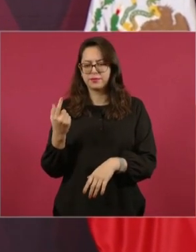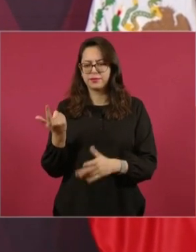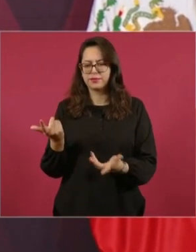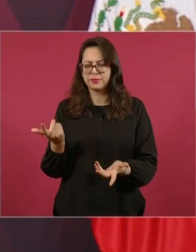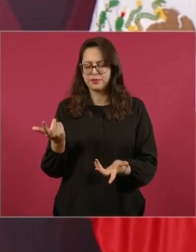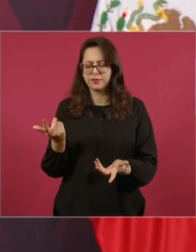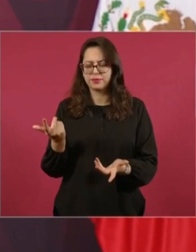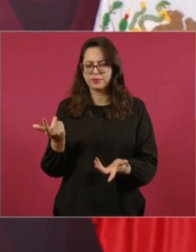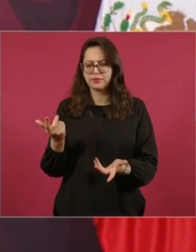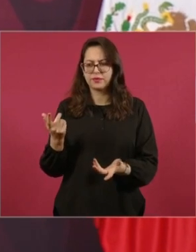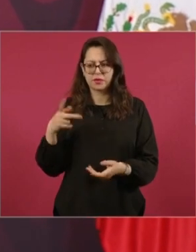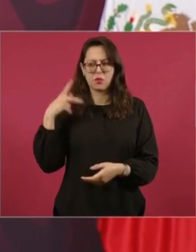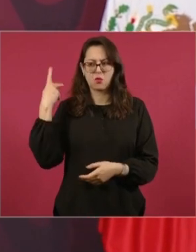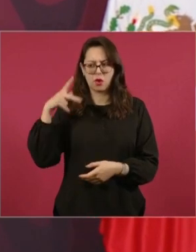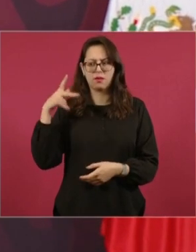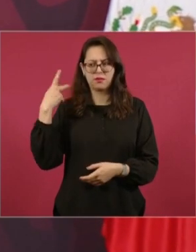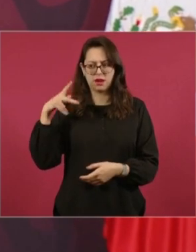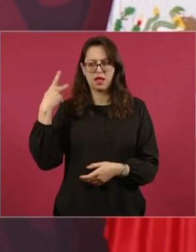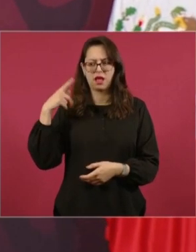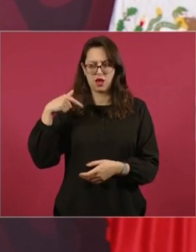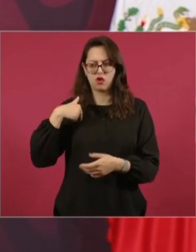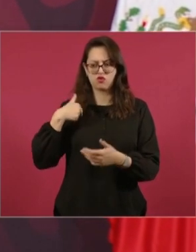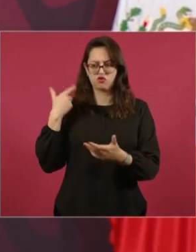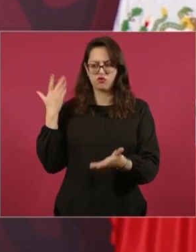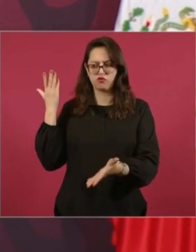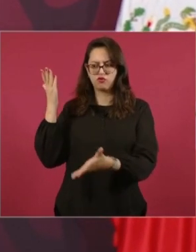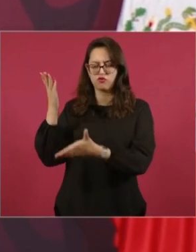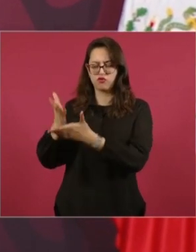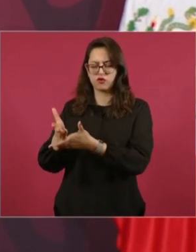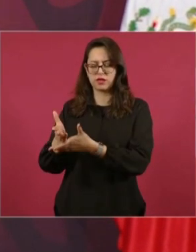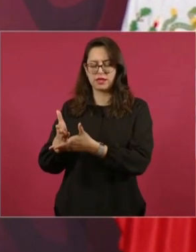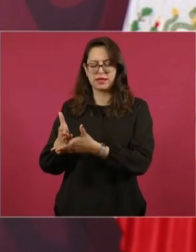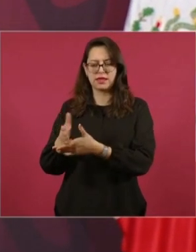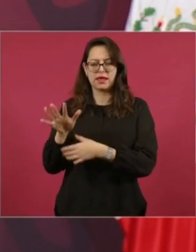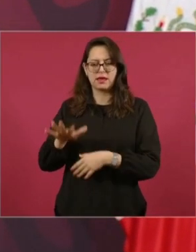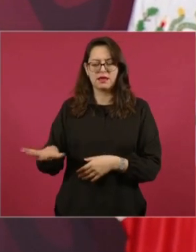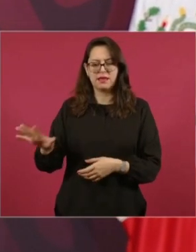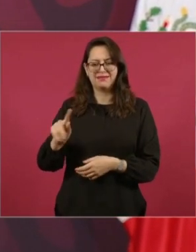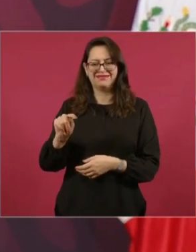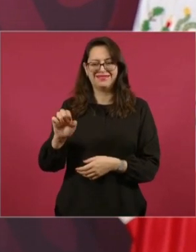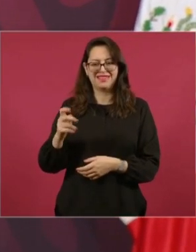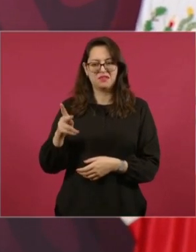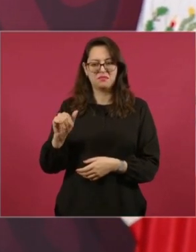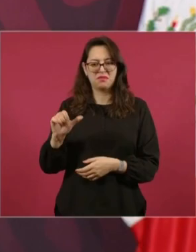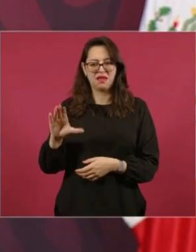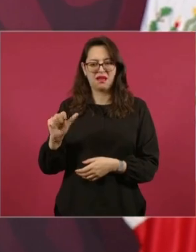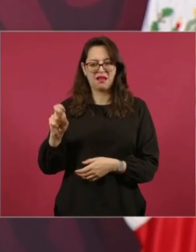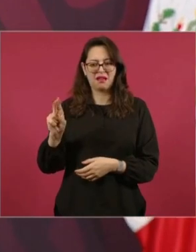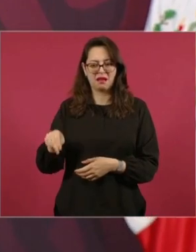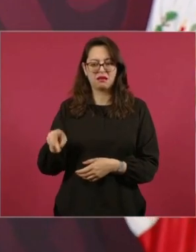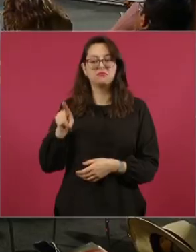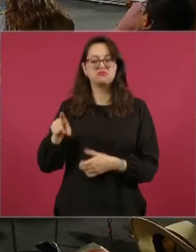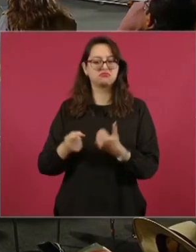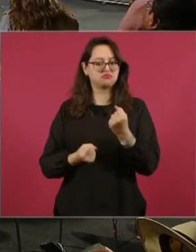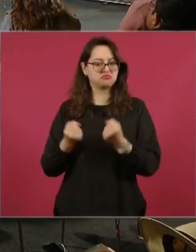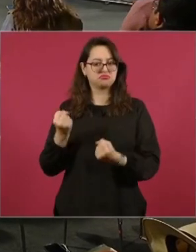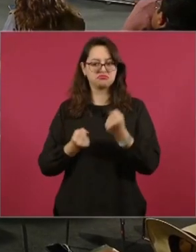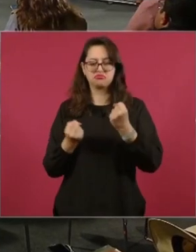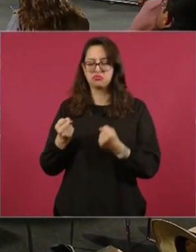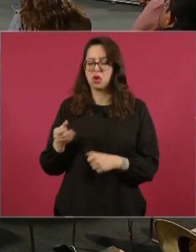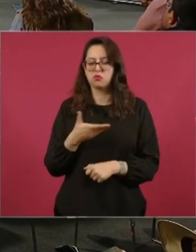a Puebla, estuve en un acto en Tepeaca, y de ahí nos fuimos por